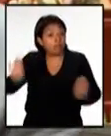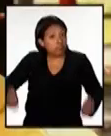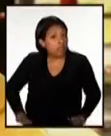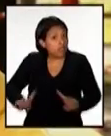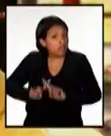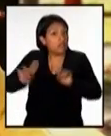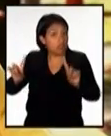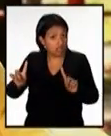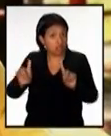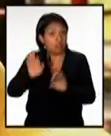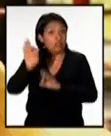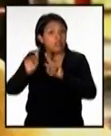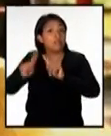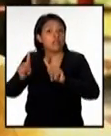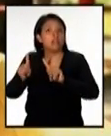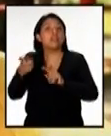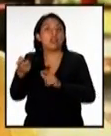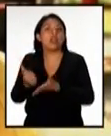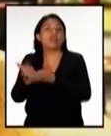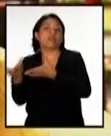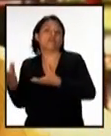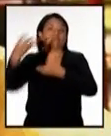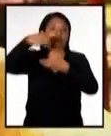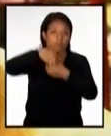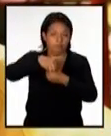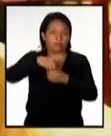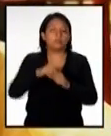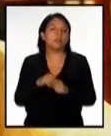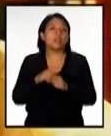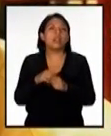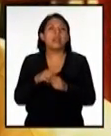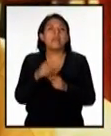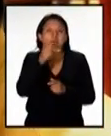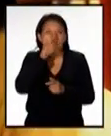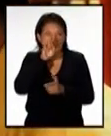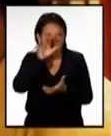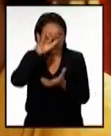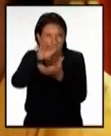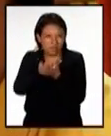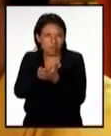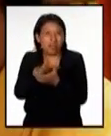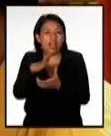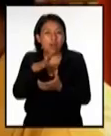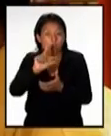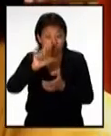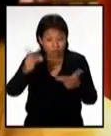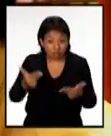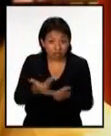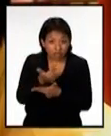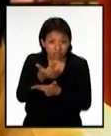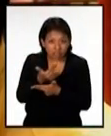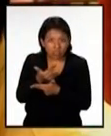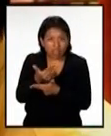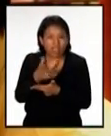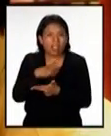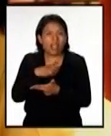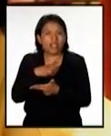incluirlo. Viene el rechazo, viene la culpa, como todo duelo, ¿no? Se echa la culpa entre matrimonio. ¿Y qué